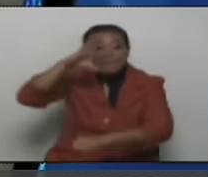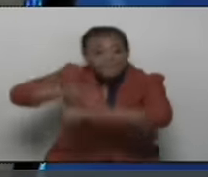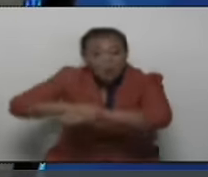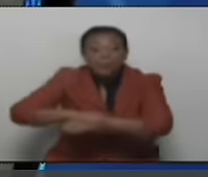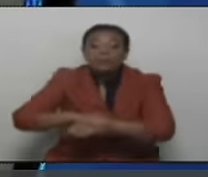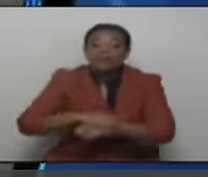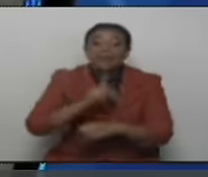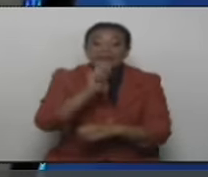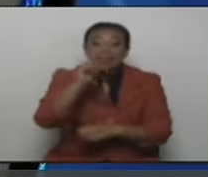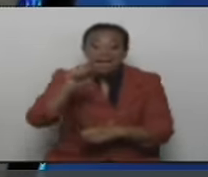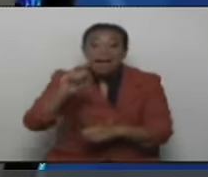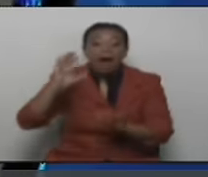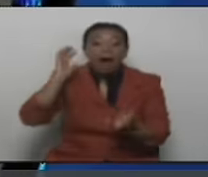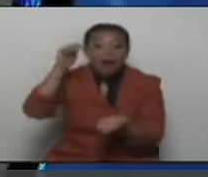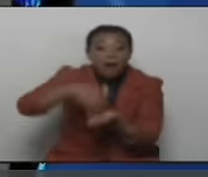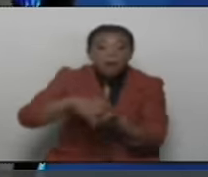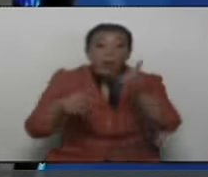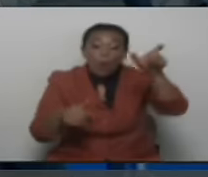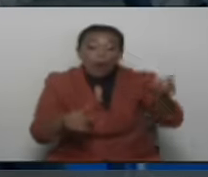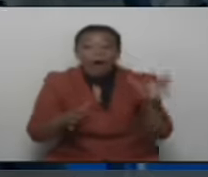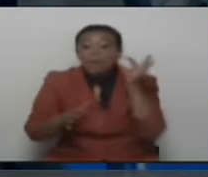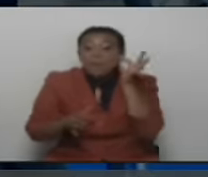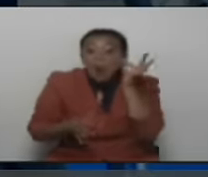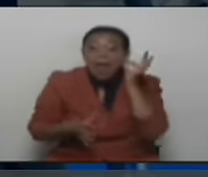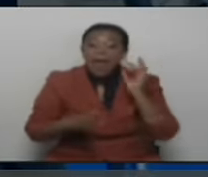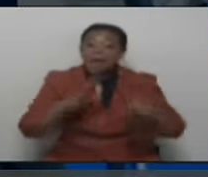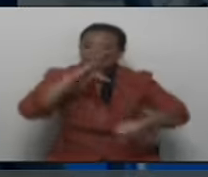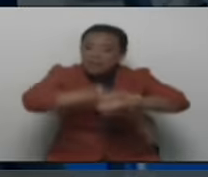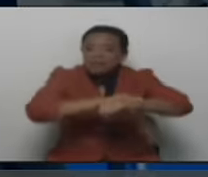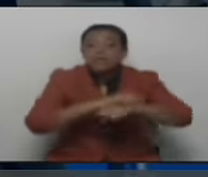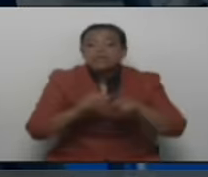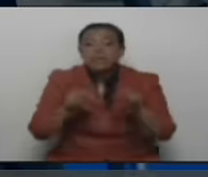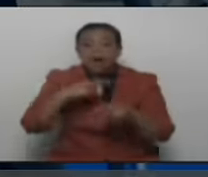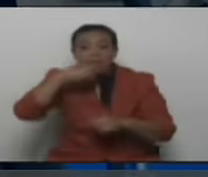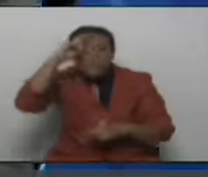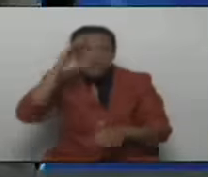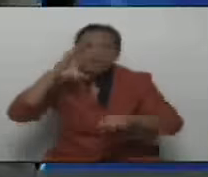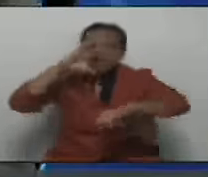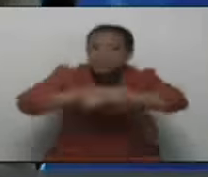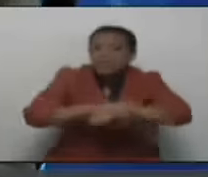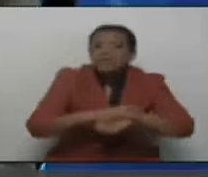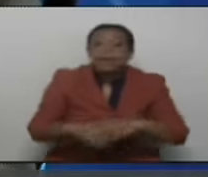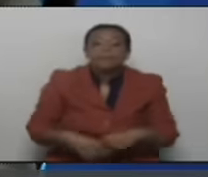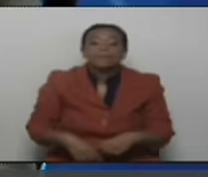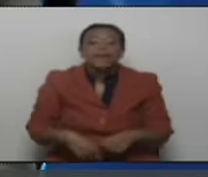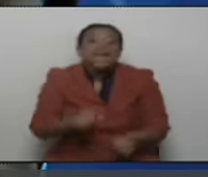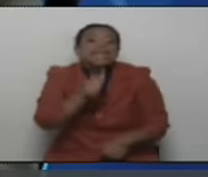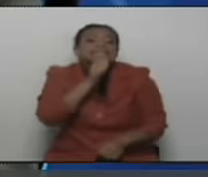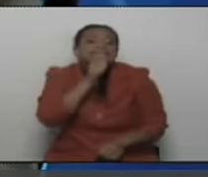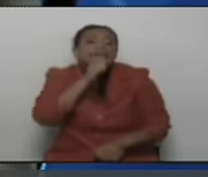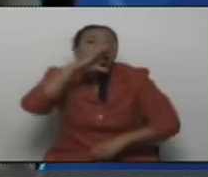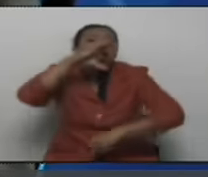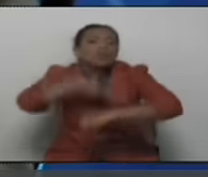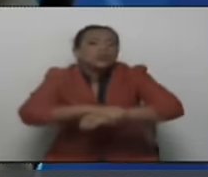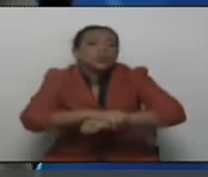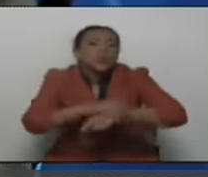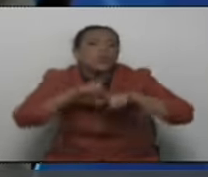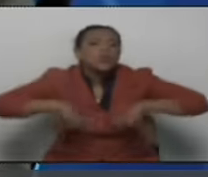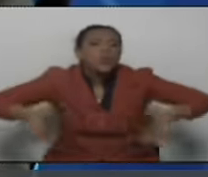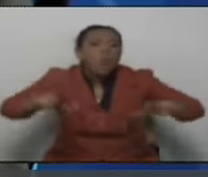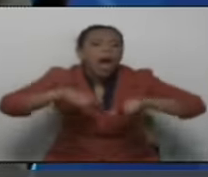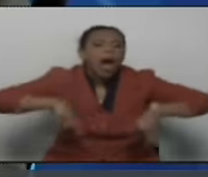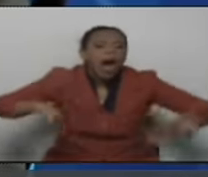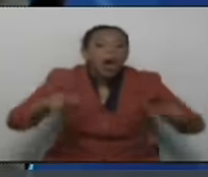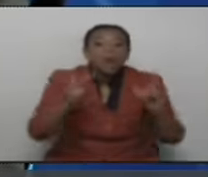tren de Aragua. Está detenida ella, su padre y su madre. Señor. ¿Dónde los capturan? Los capturan en